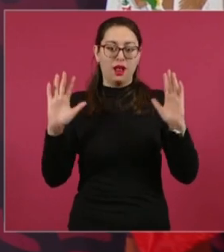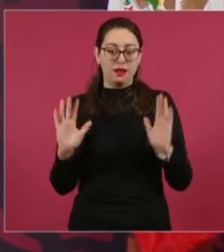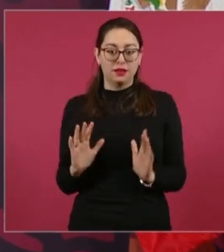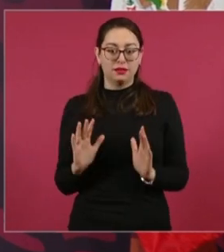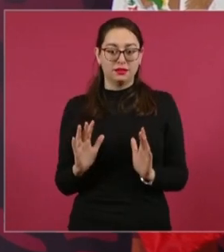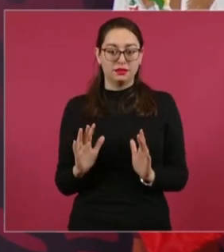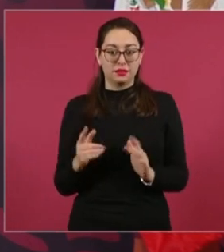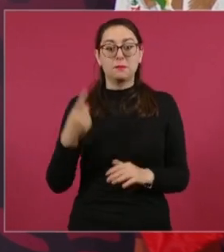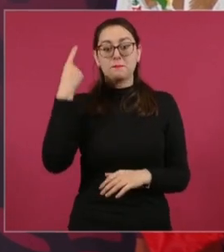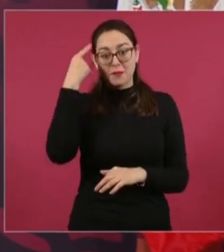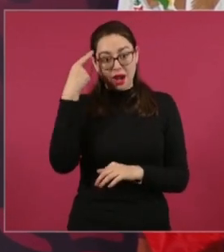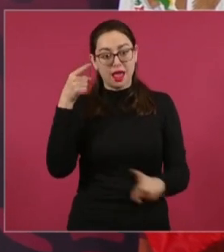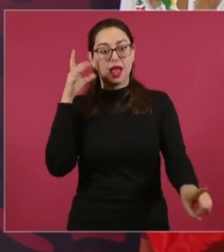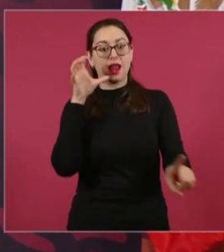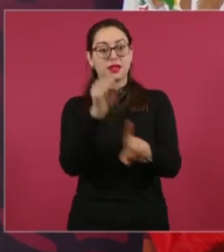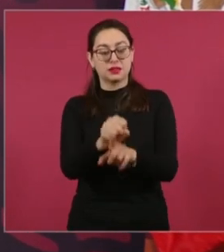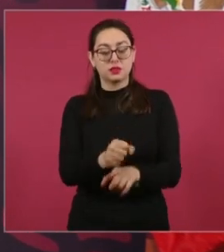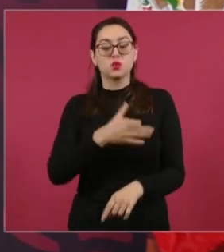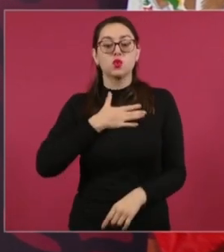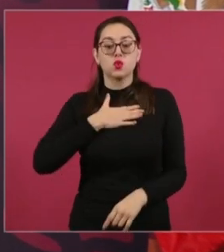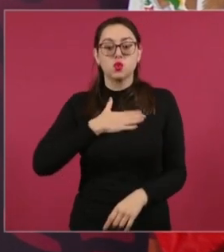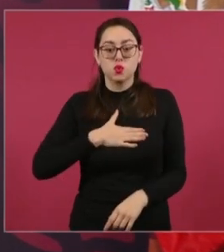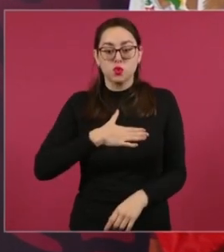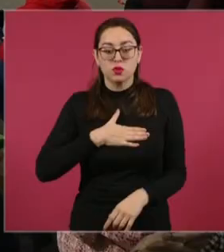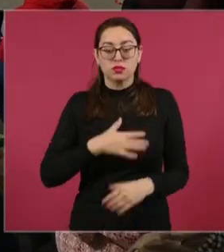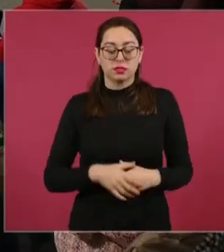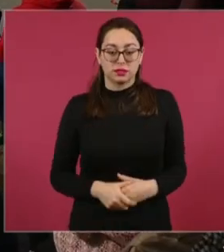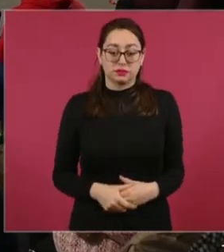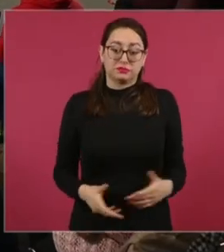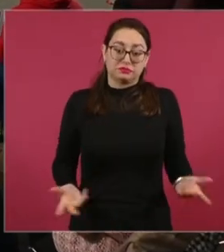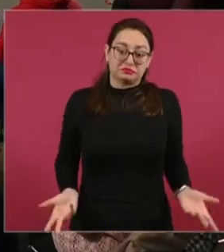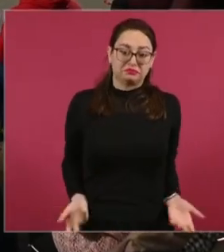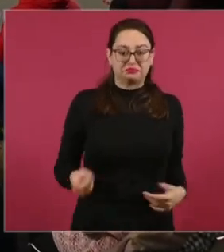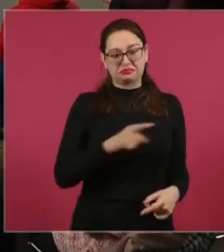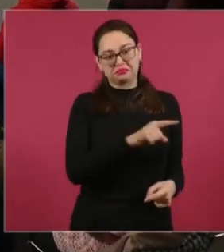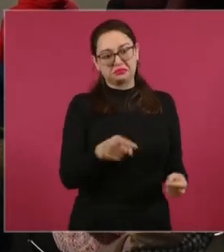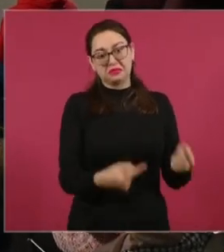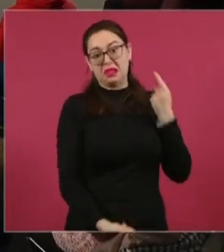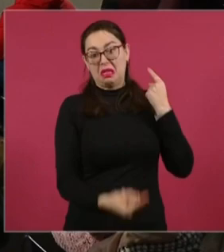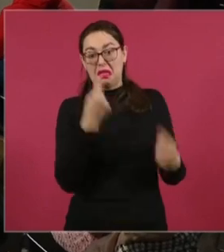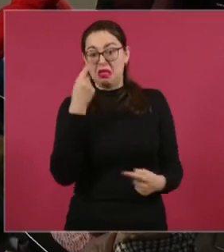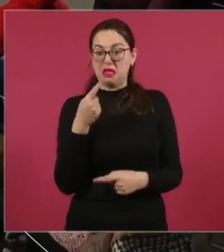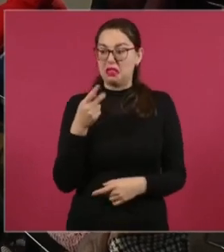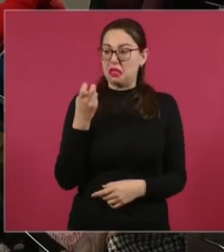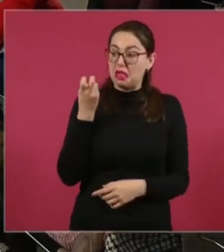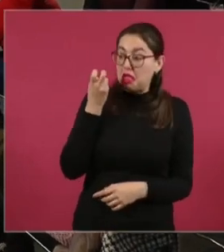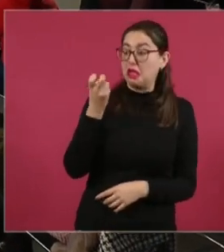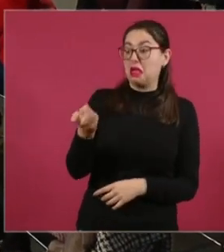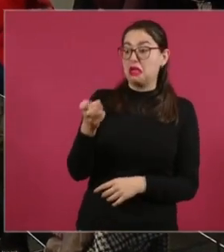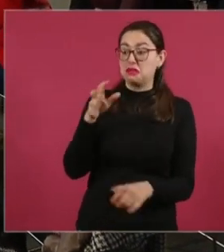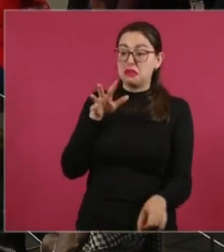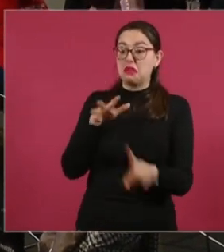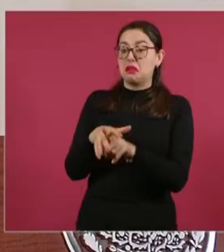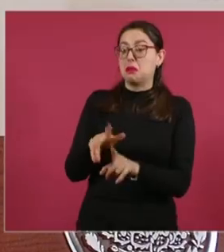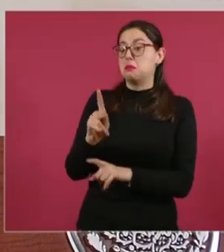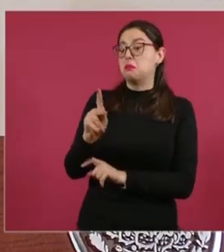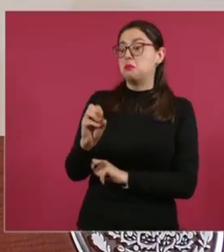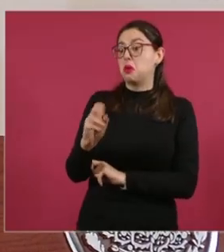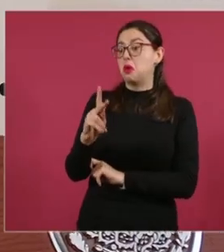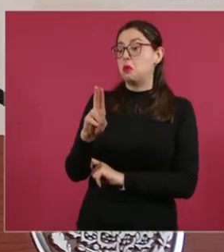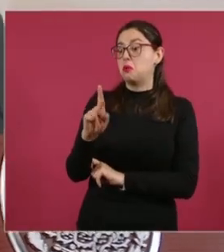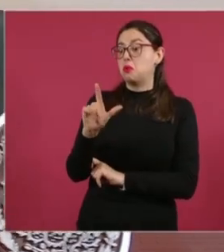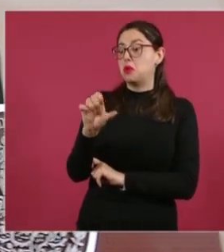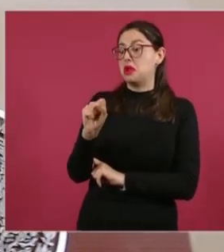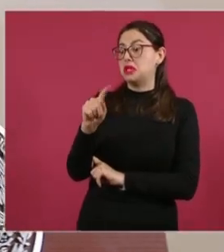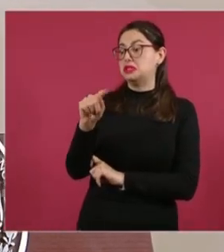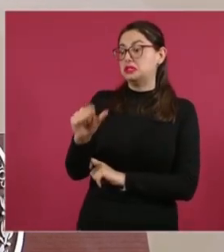ya me van a acusar de populista y de comunista, pero ni modo, ¿qué le hago? Ahí